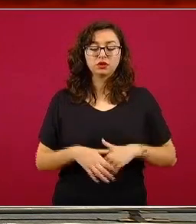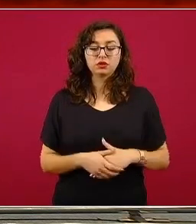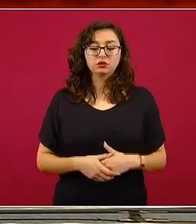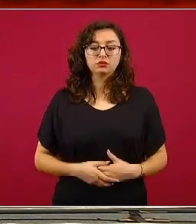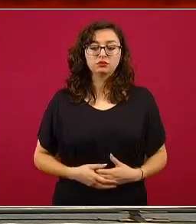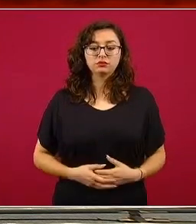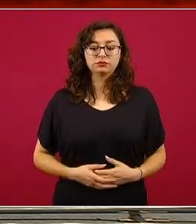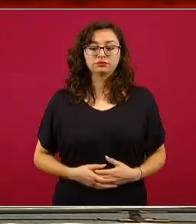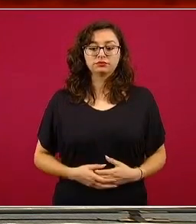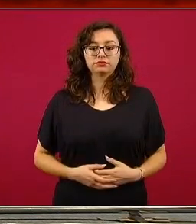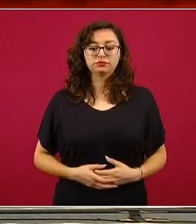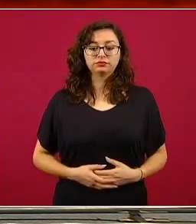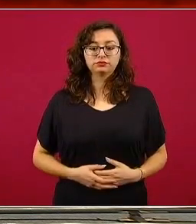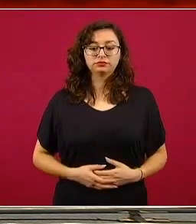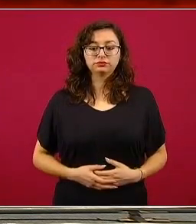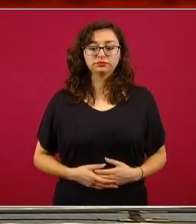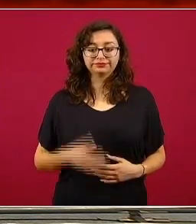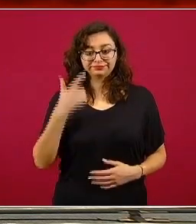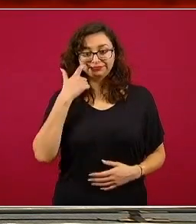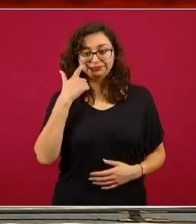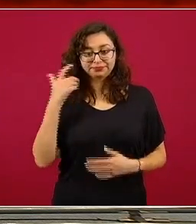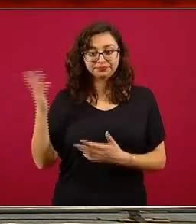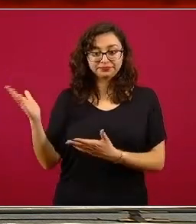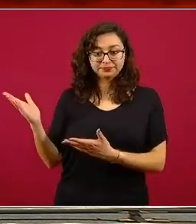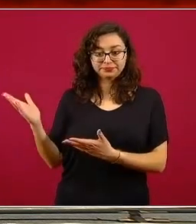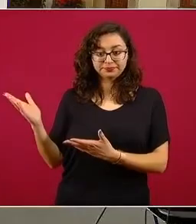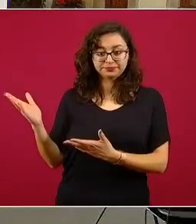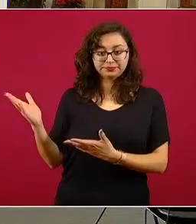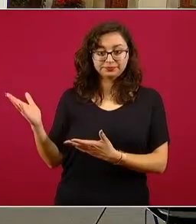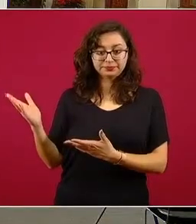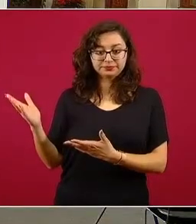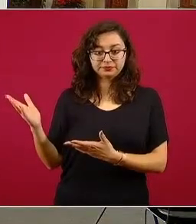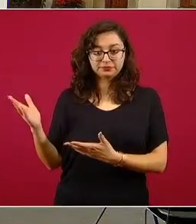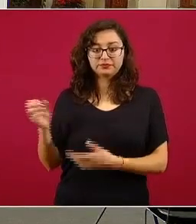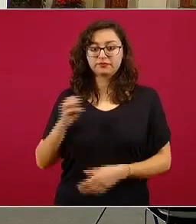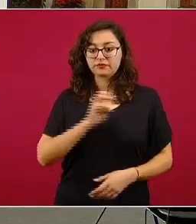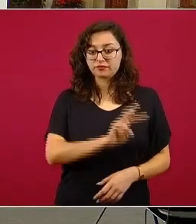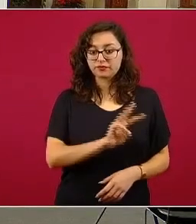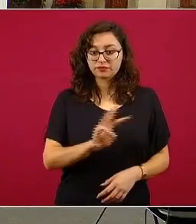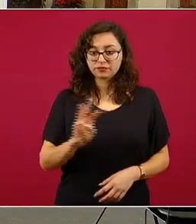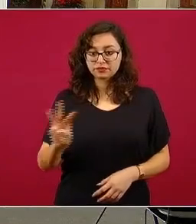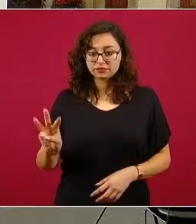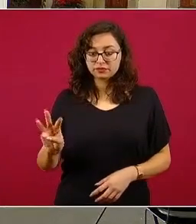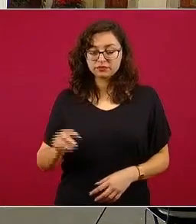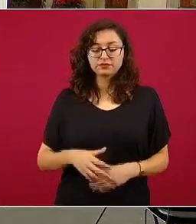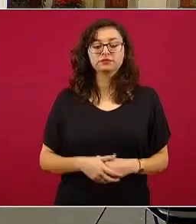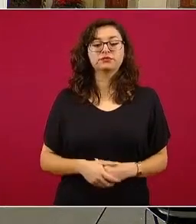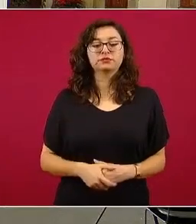médicos del bienestar, la última, ahí está. Esa es la página